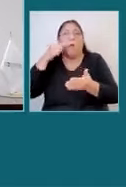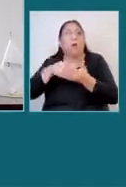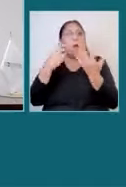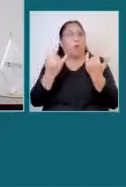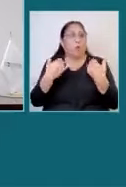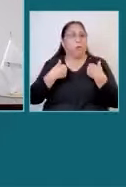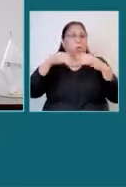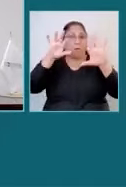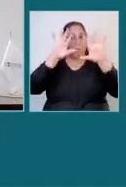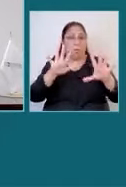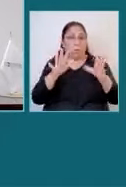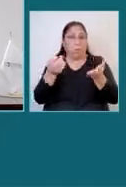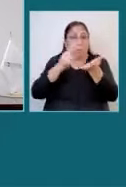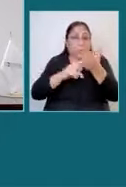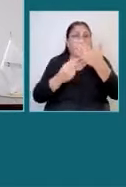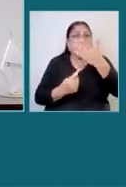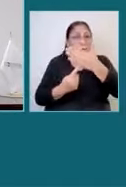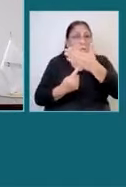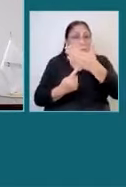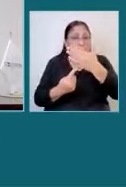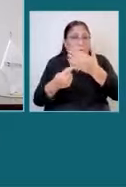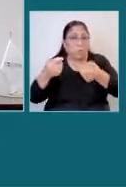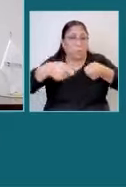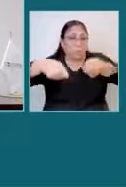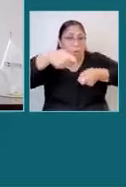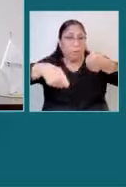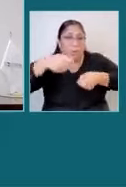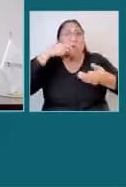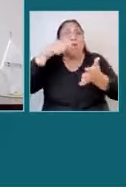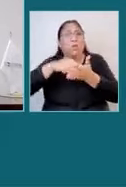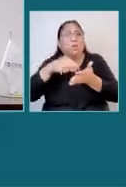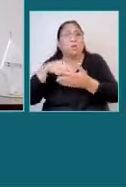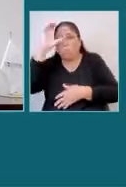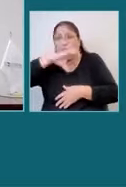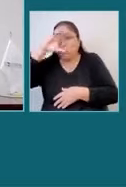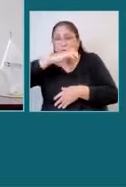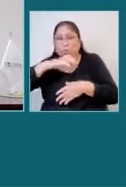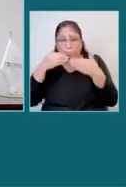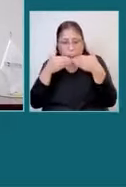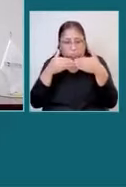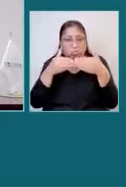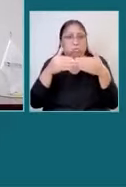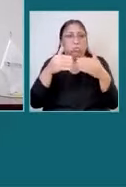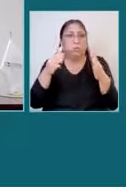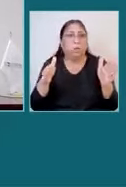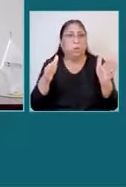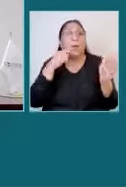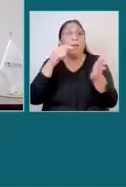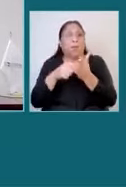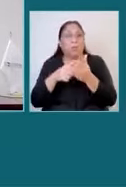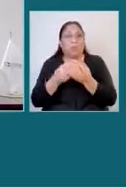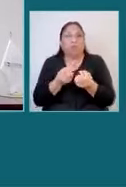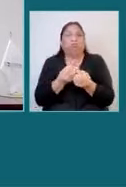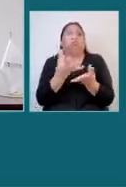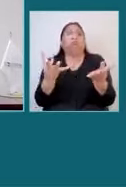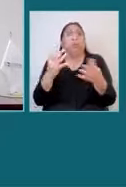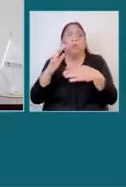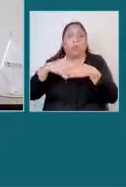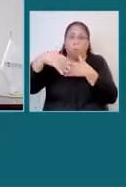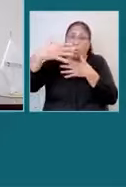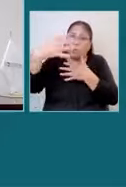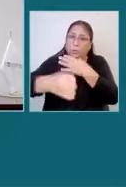10 startups, han invertido en 10 startups y están buscando ampliar ese número durante los próximos